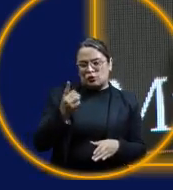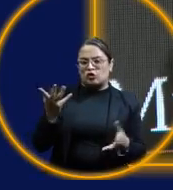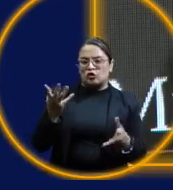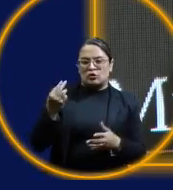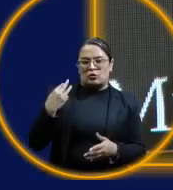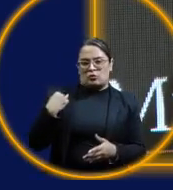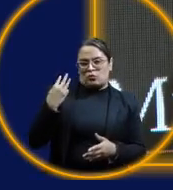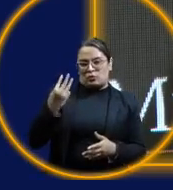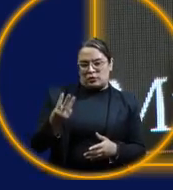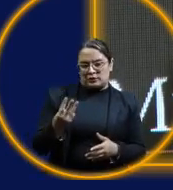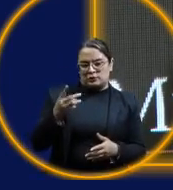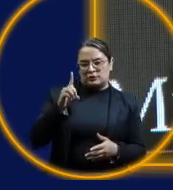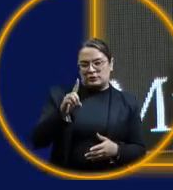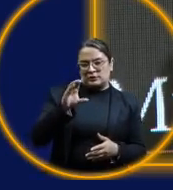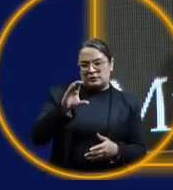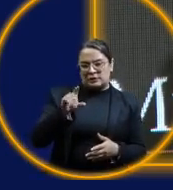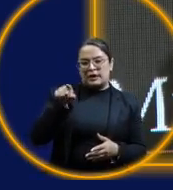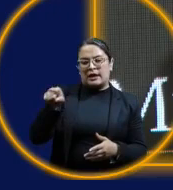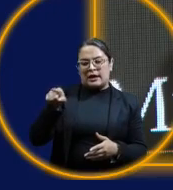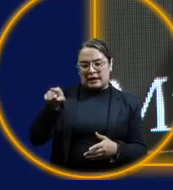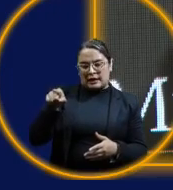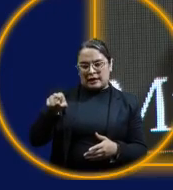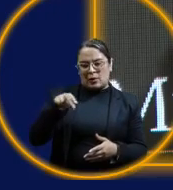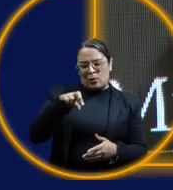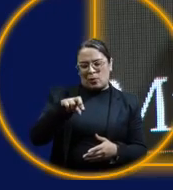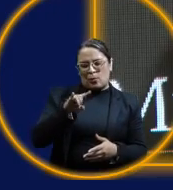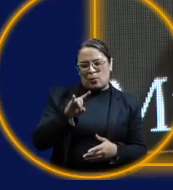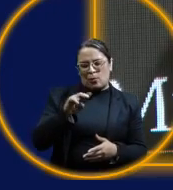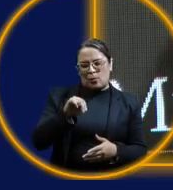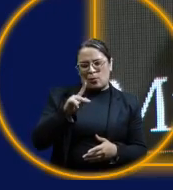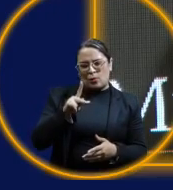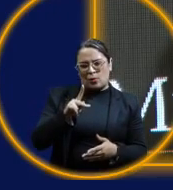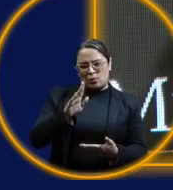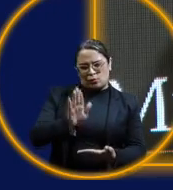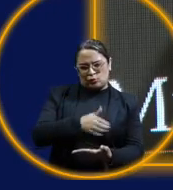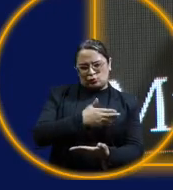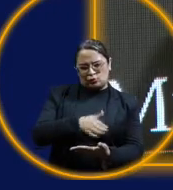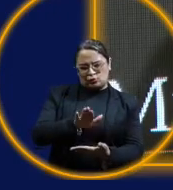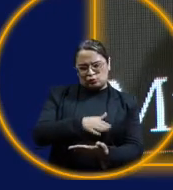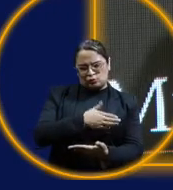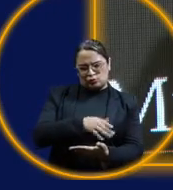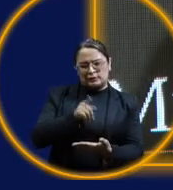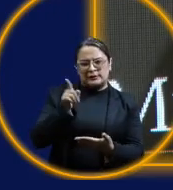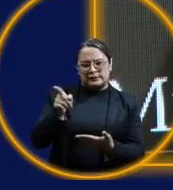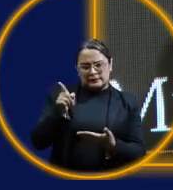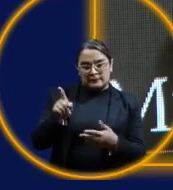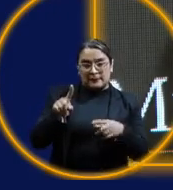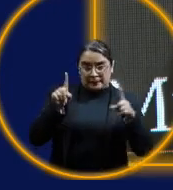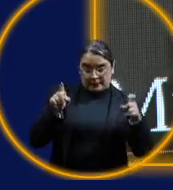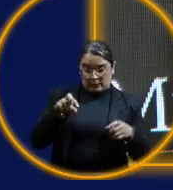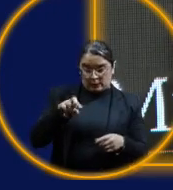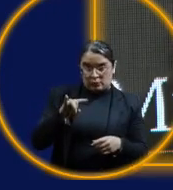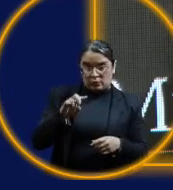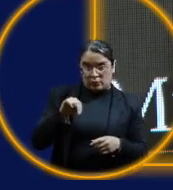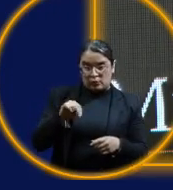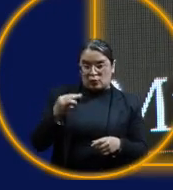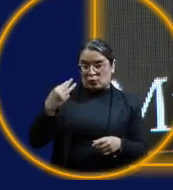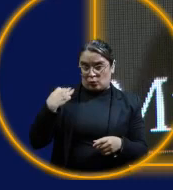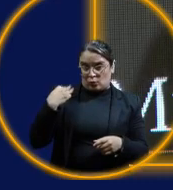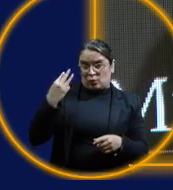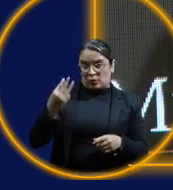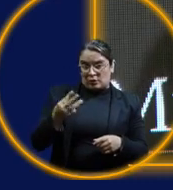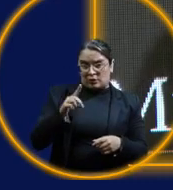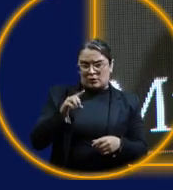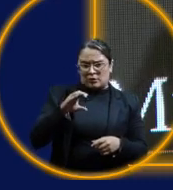DC y estuve como en la escena de la gente Punk Y entonces No necesariamente era del punk de Washington dcin